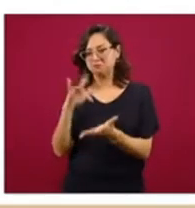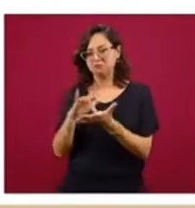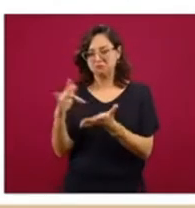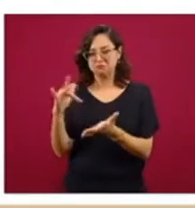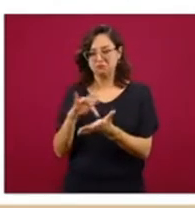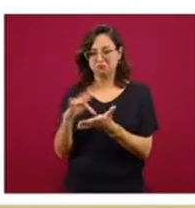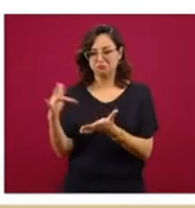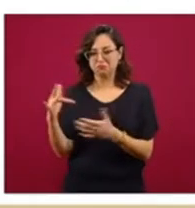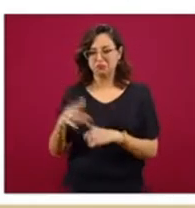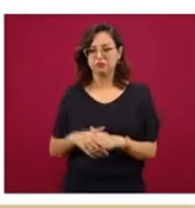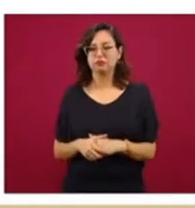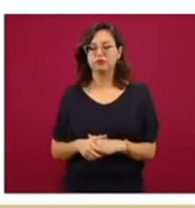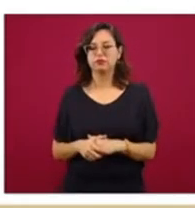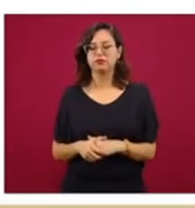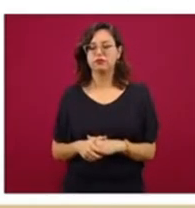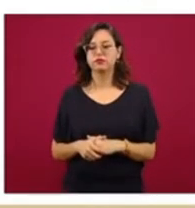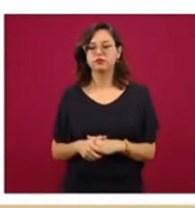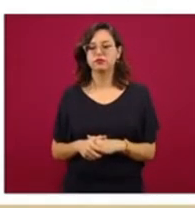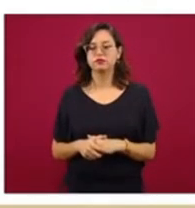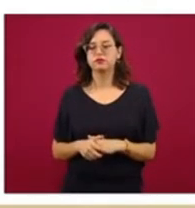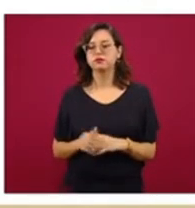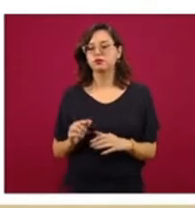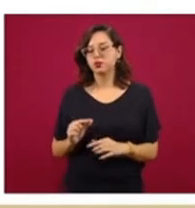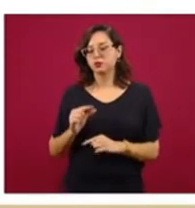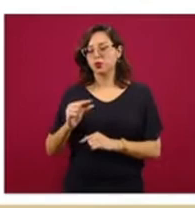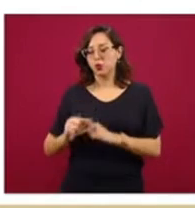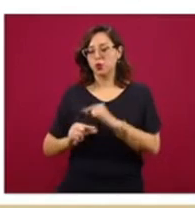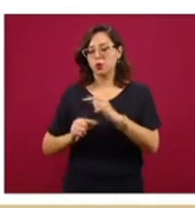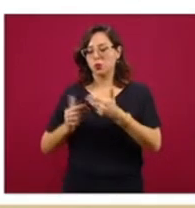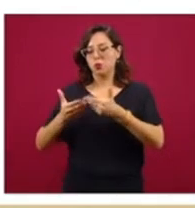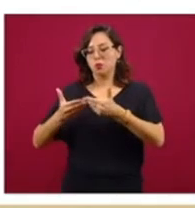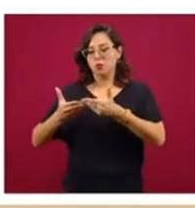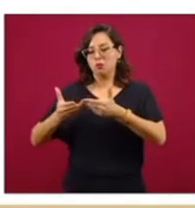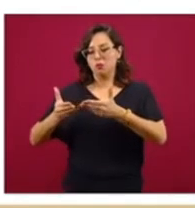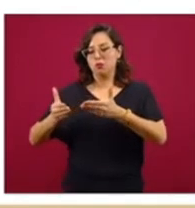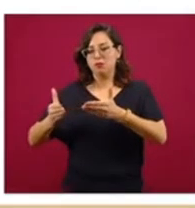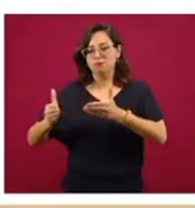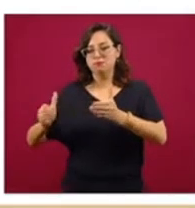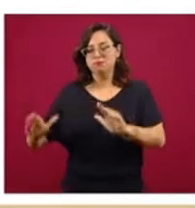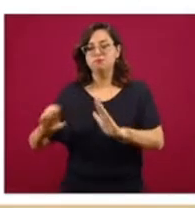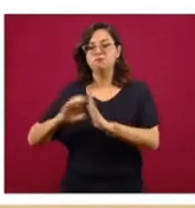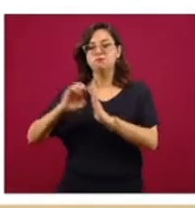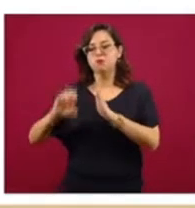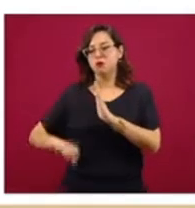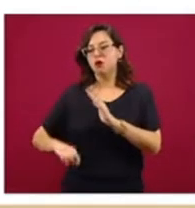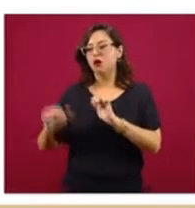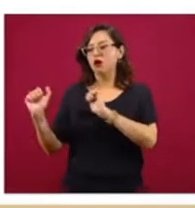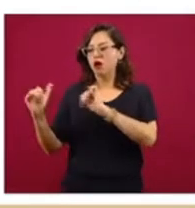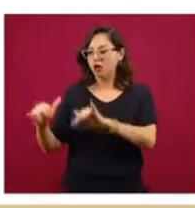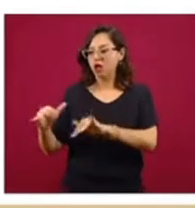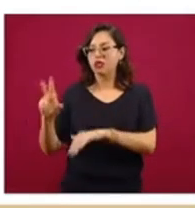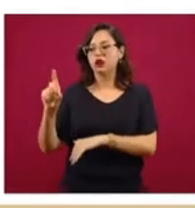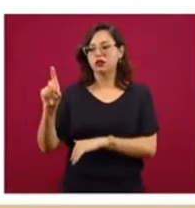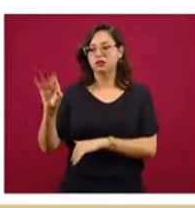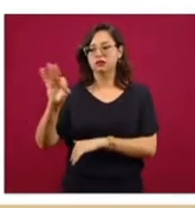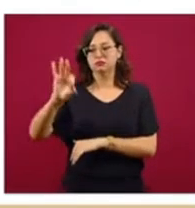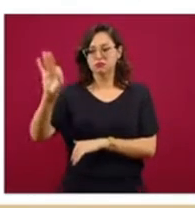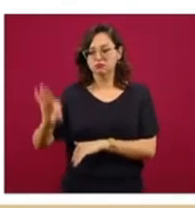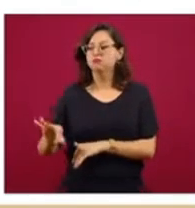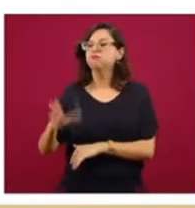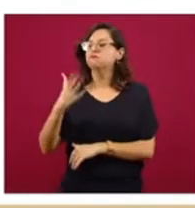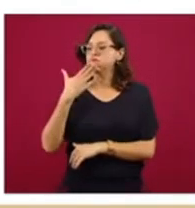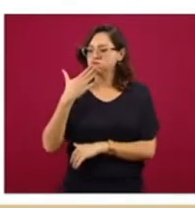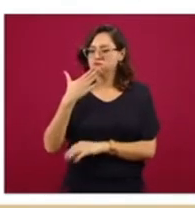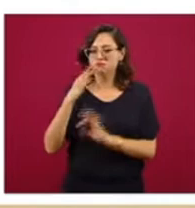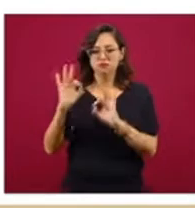se empiece más progresiva o paulatinamente la apertura, por ejemplo, con aforos del 30%. Nos parece